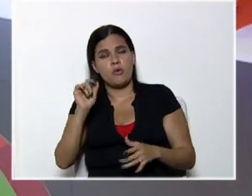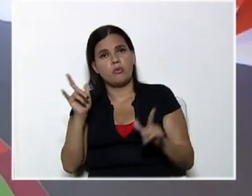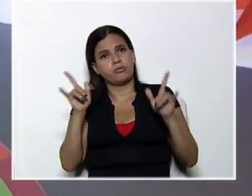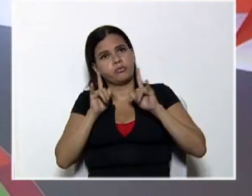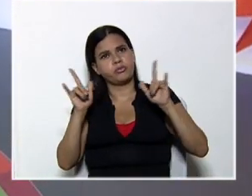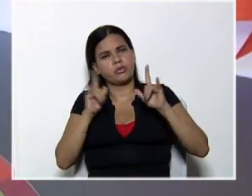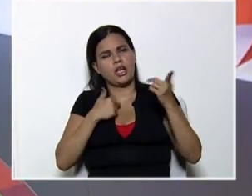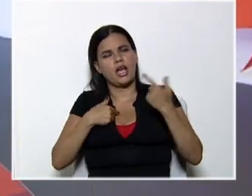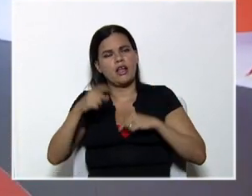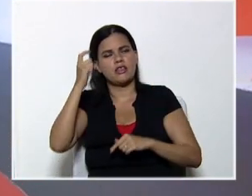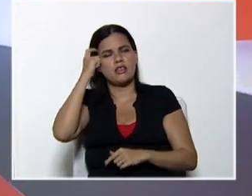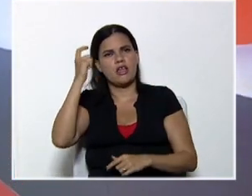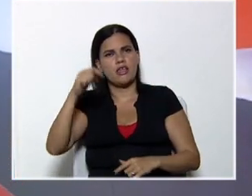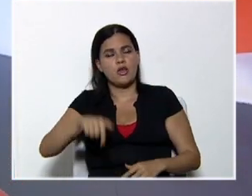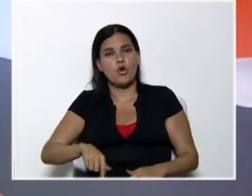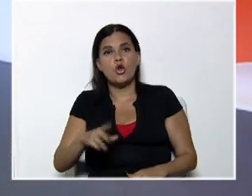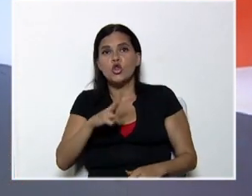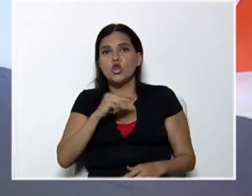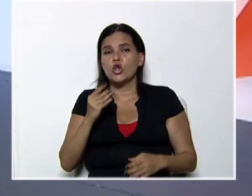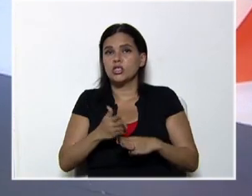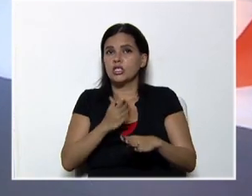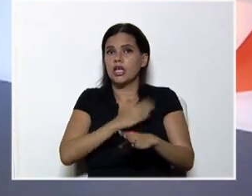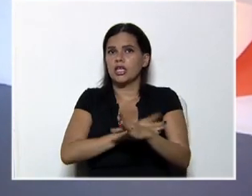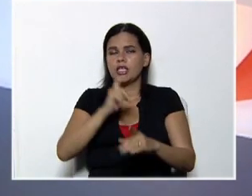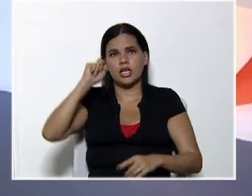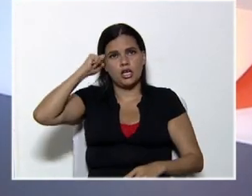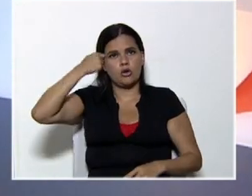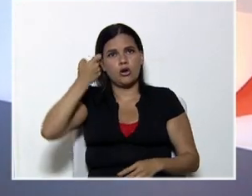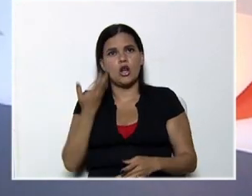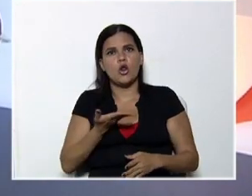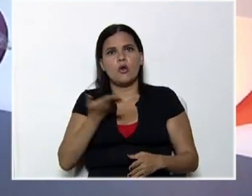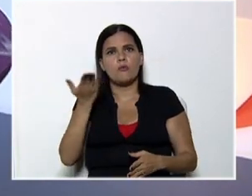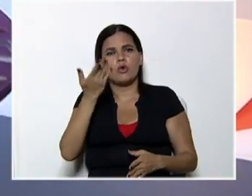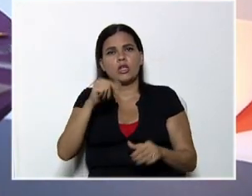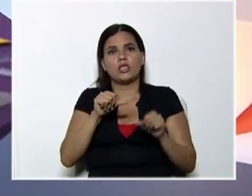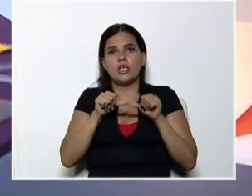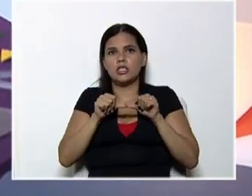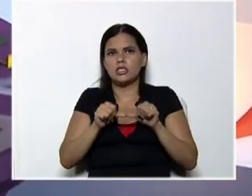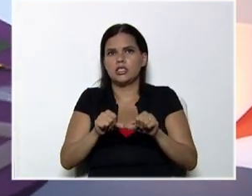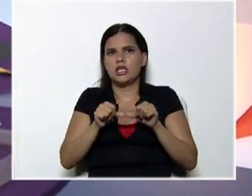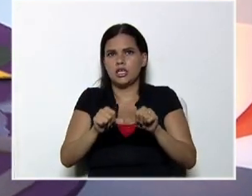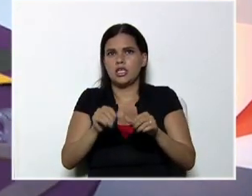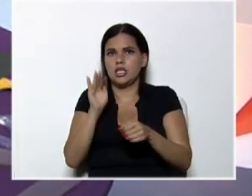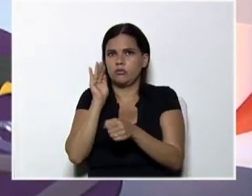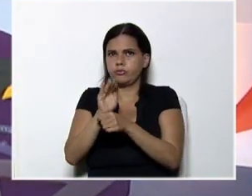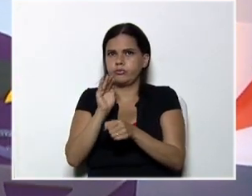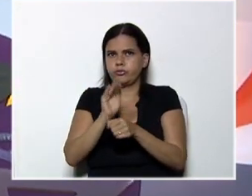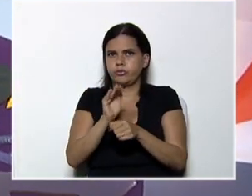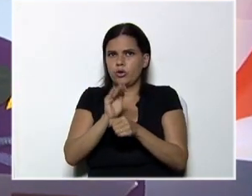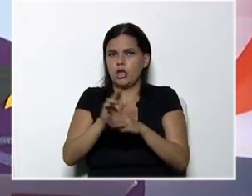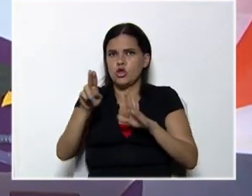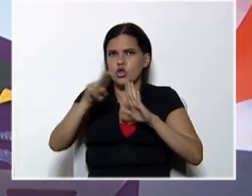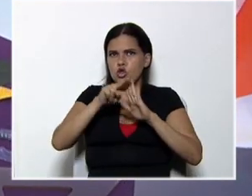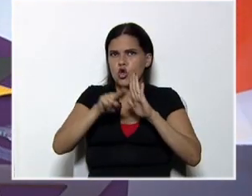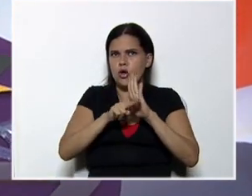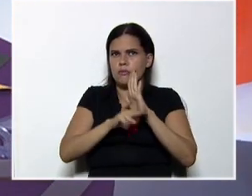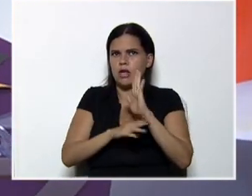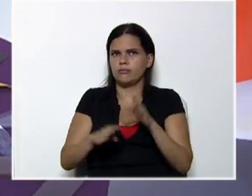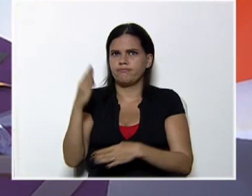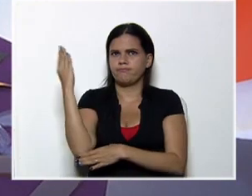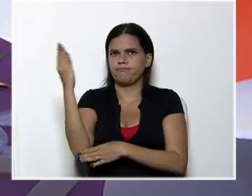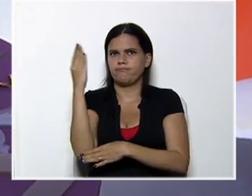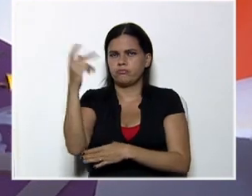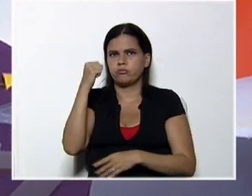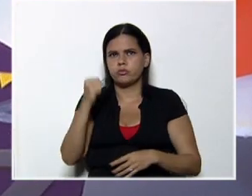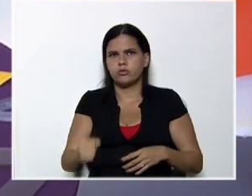despedir en el día de hoy, no sin antes recordarle la importancia de seguir, de cuidar con las medidas de